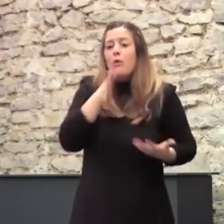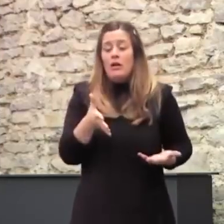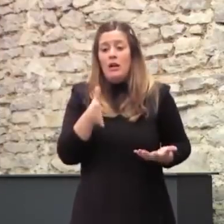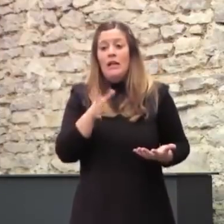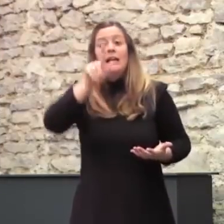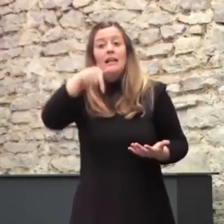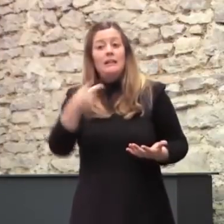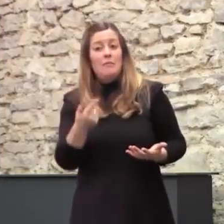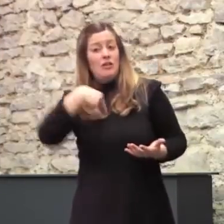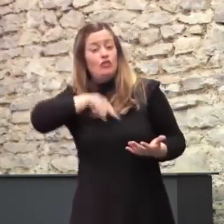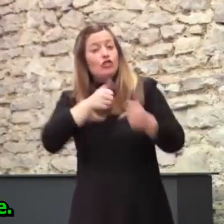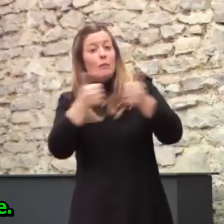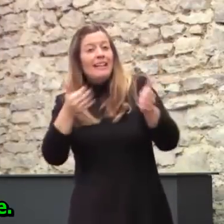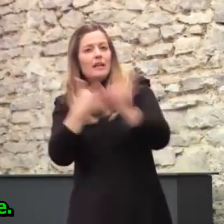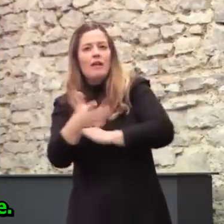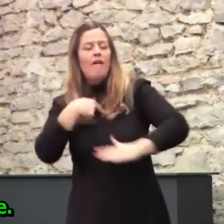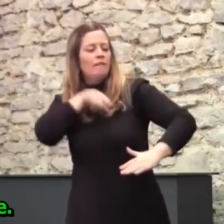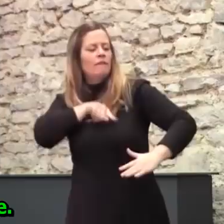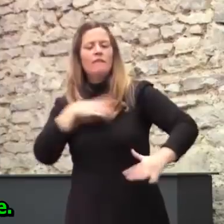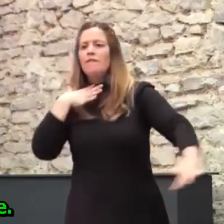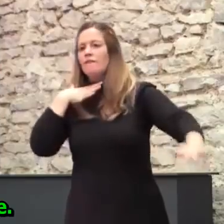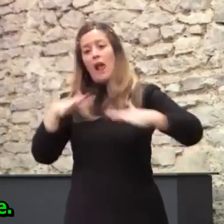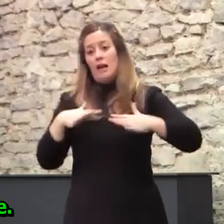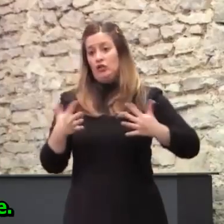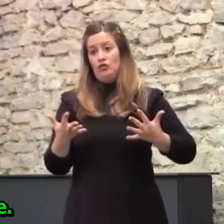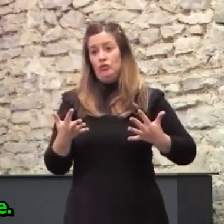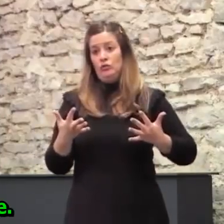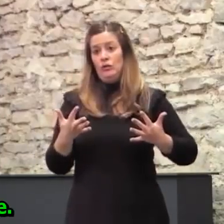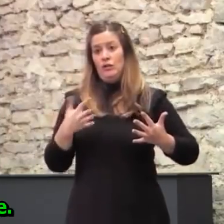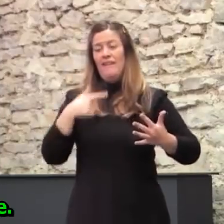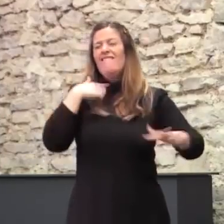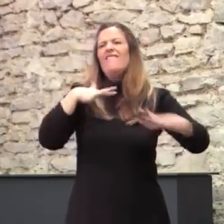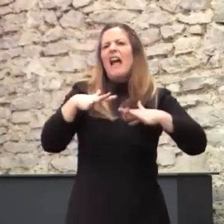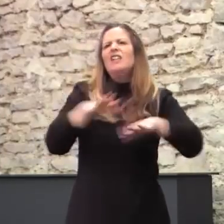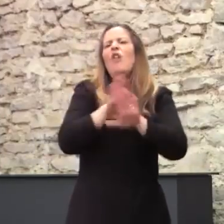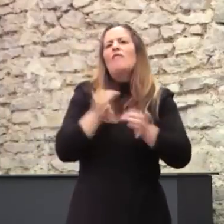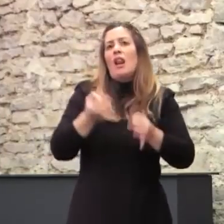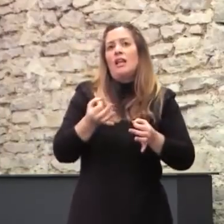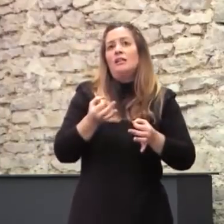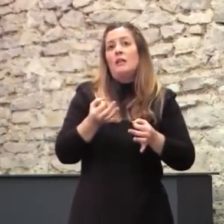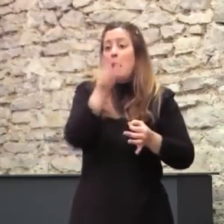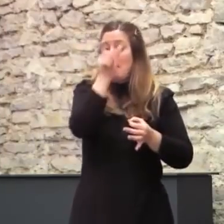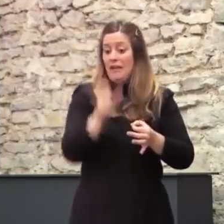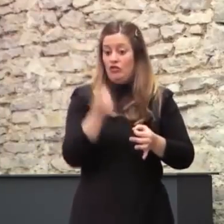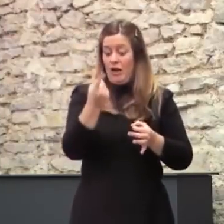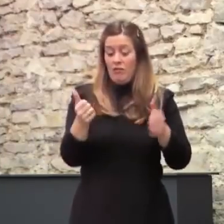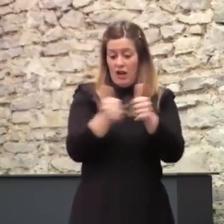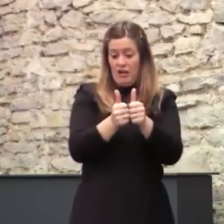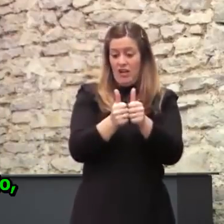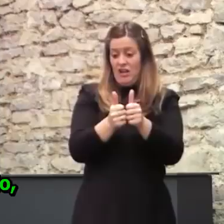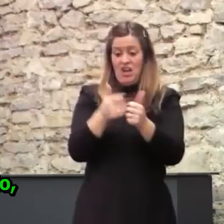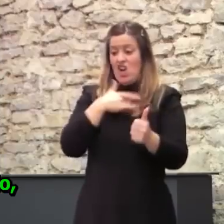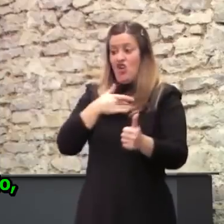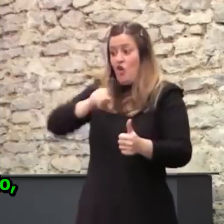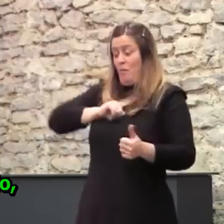consideramos un fracaso separarnos? Yo creo que el fracaso está más bien en estar con alguien que no nos quiere, ¿no? Y esta es la clave, o sea, para mí esta es la